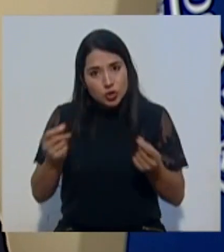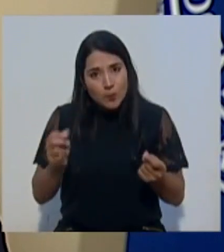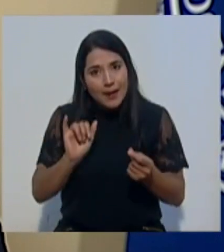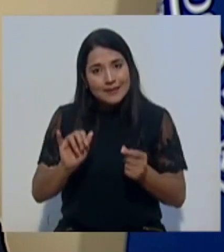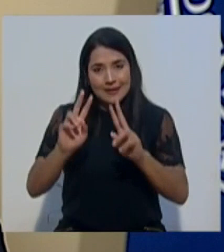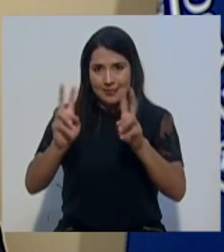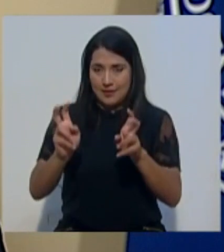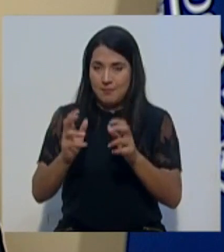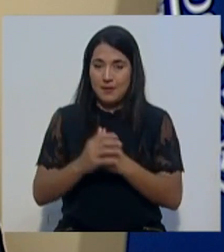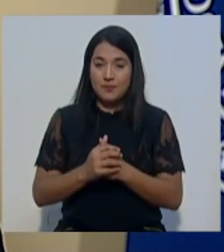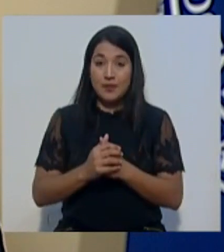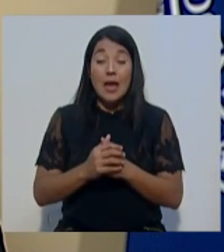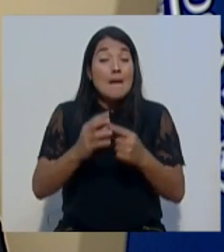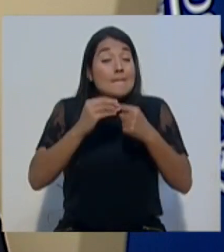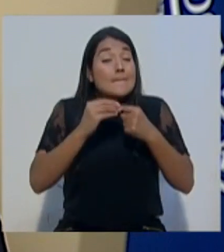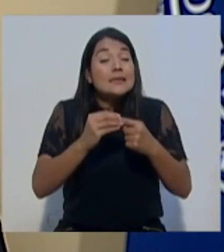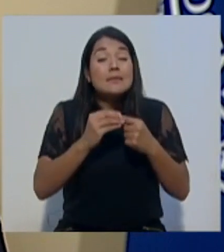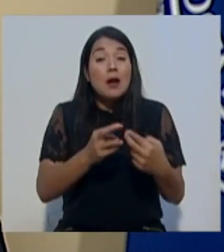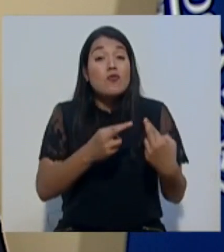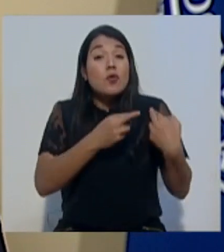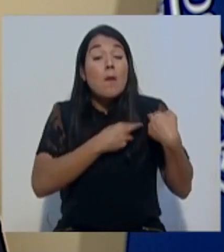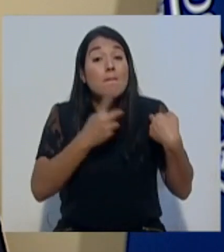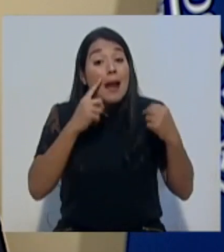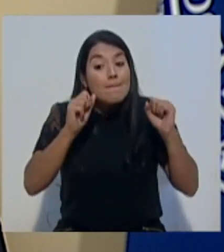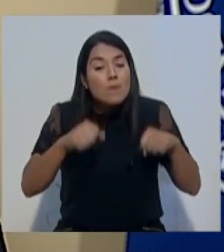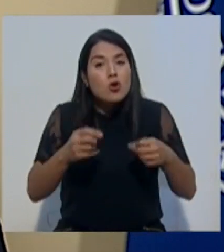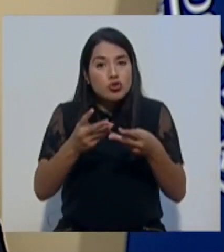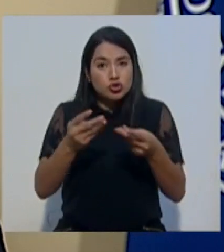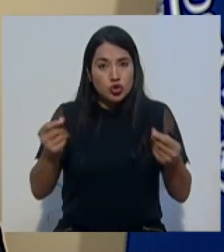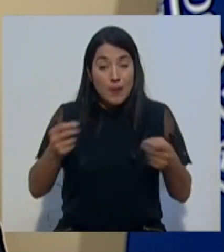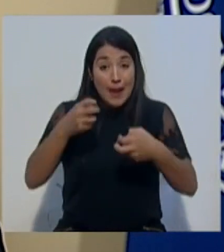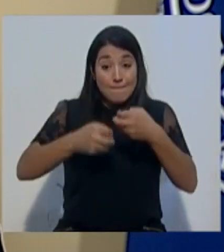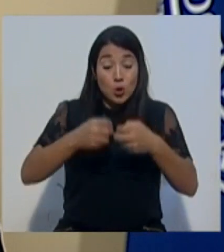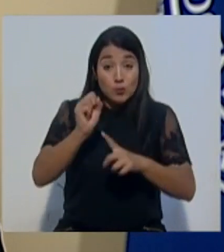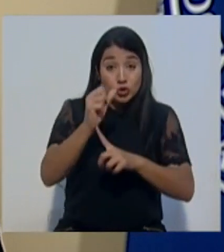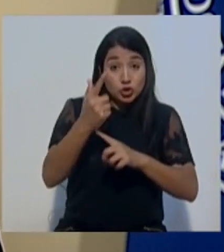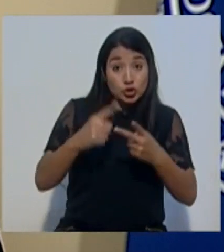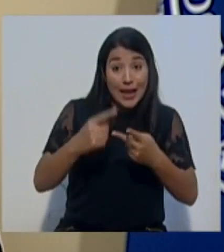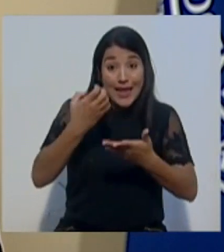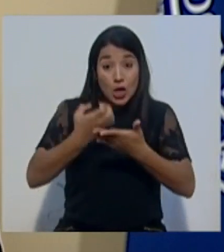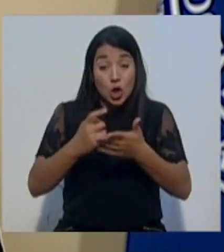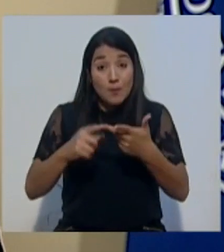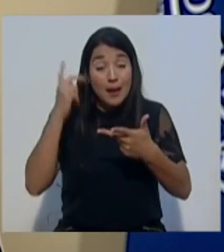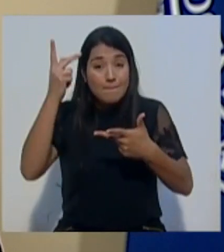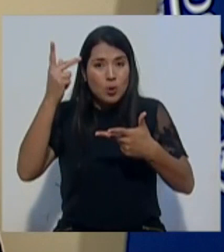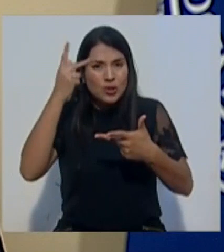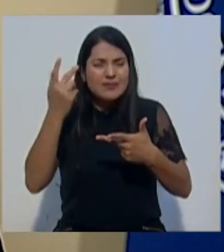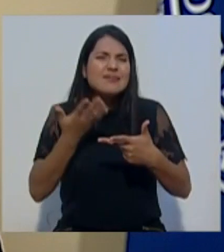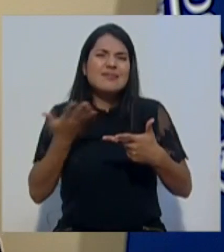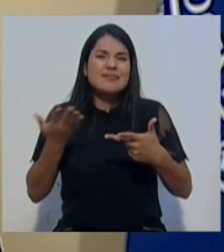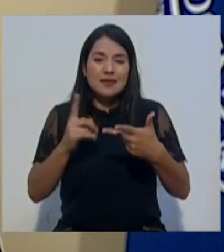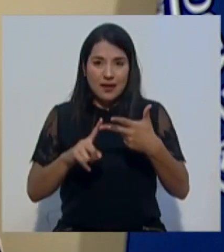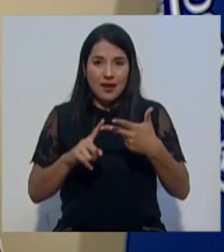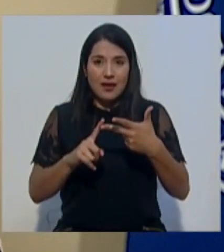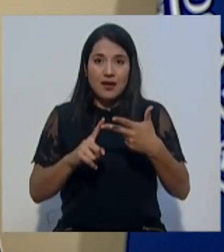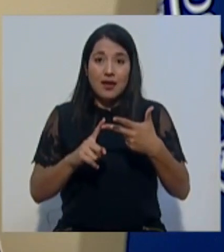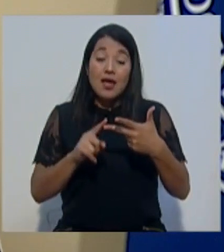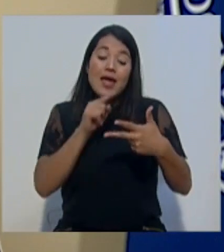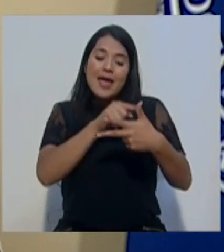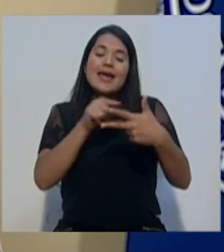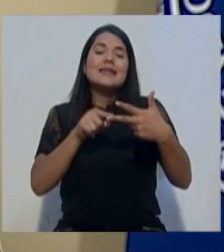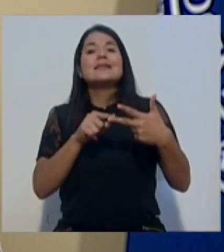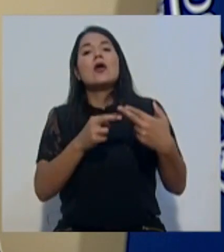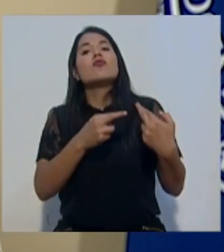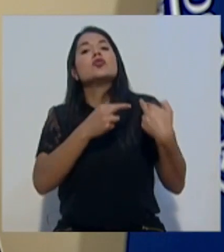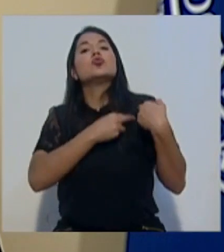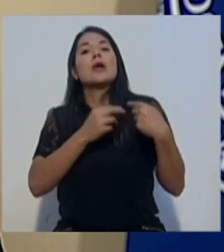principal tarea para resolver la problemática social, económica y política es una de las tareas centrales